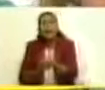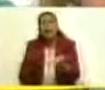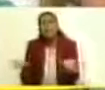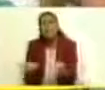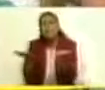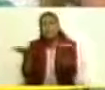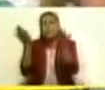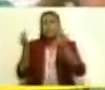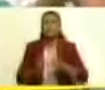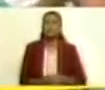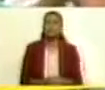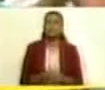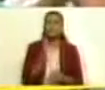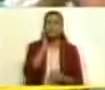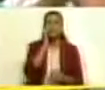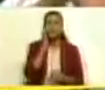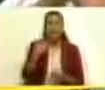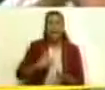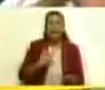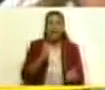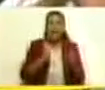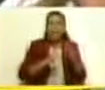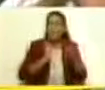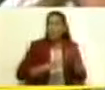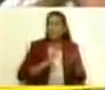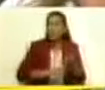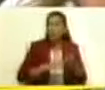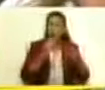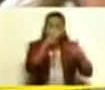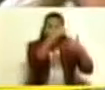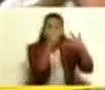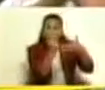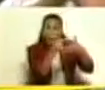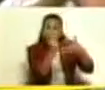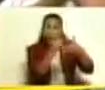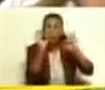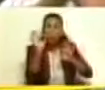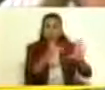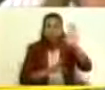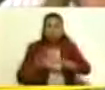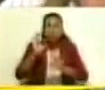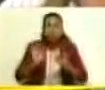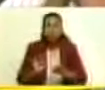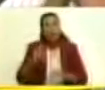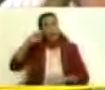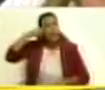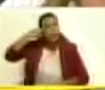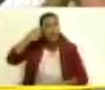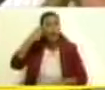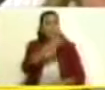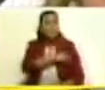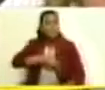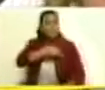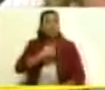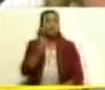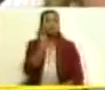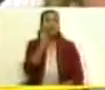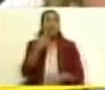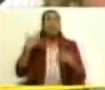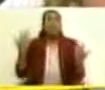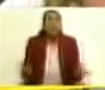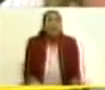bienestar. Este punto es crucial en nuestro camino. Recordemos que nuestra misión no se detiene